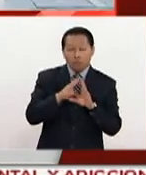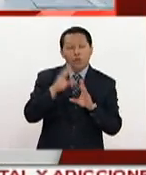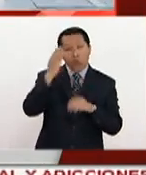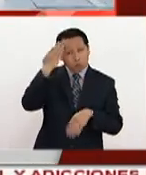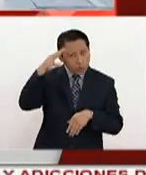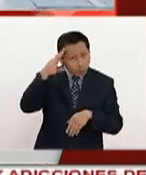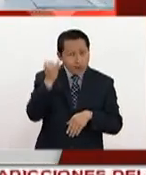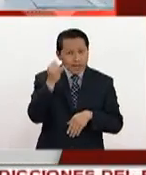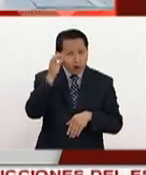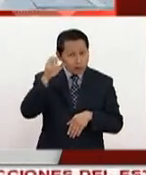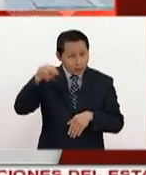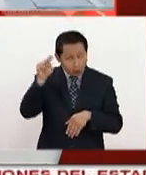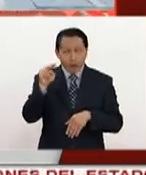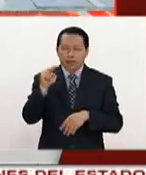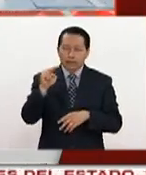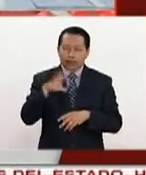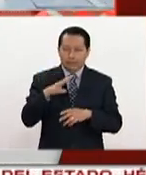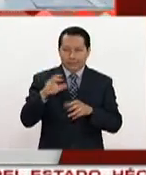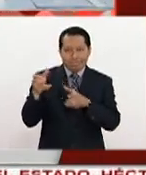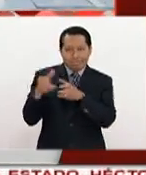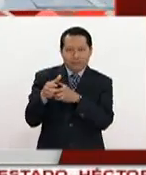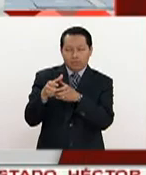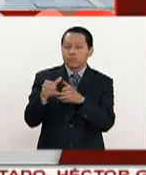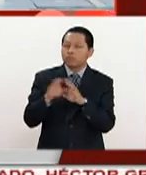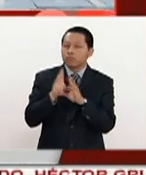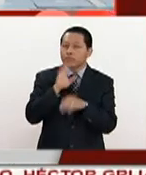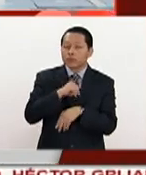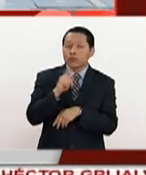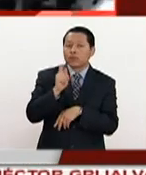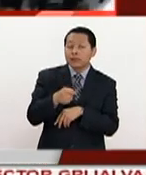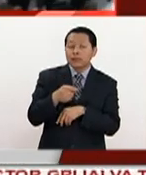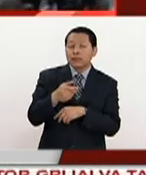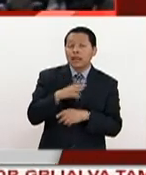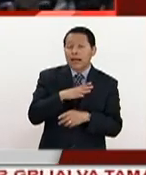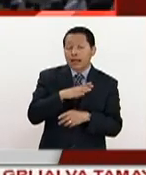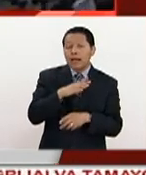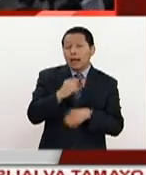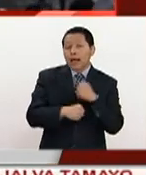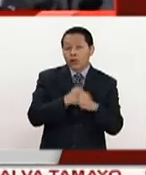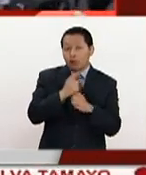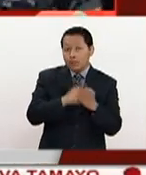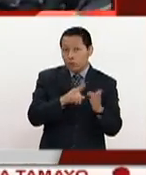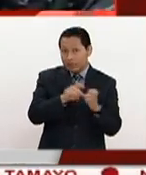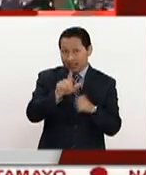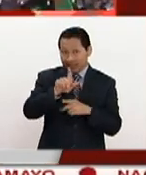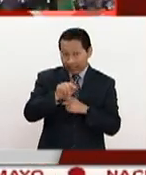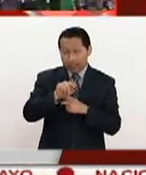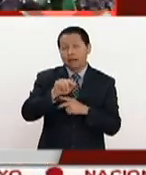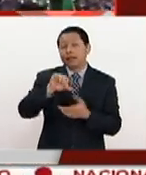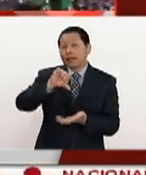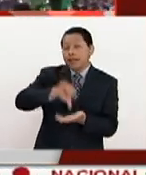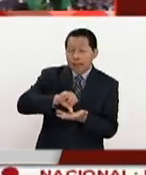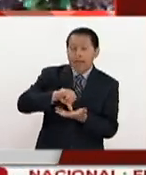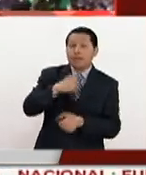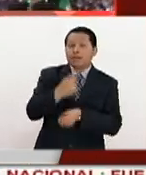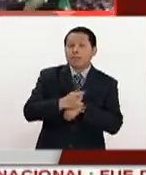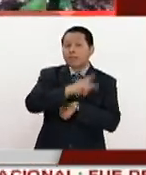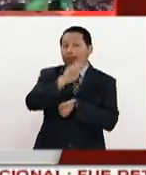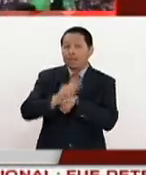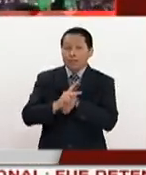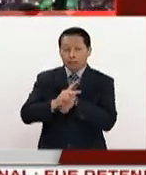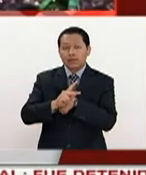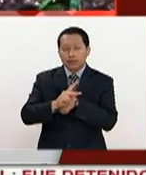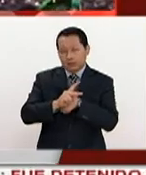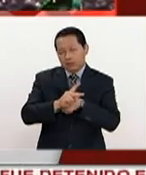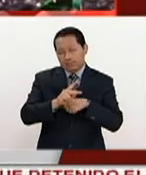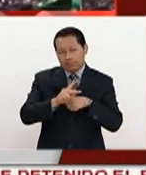Norte. Ahora hay que recordar que también a partir de la década de los 70s, Irán es el primer país